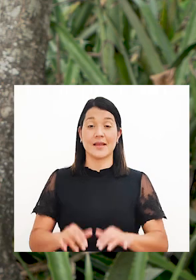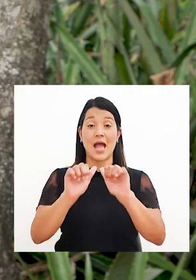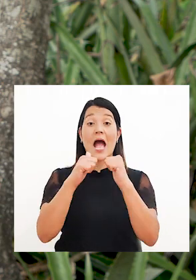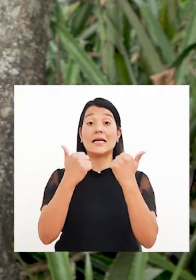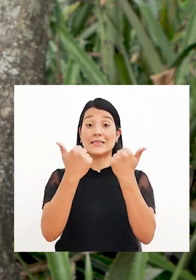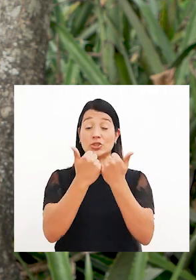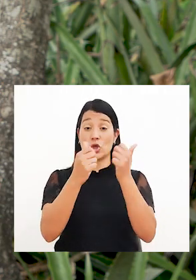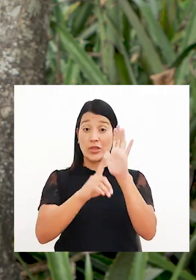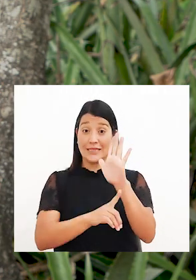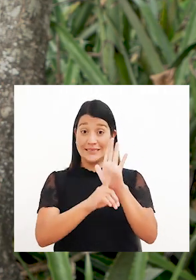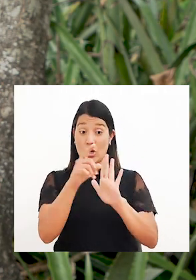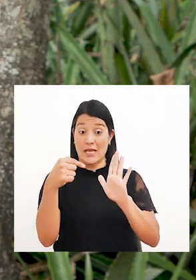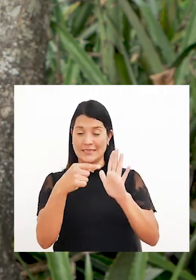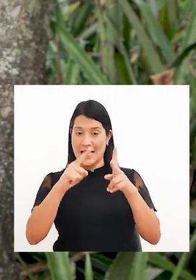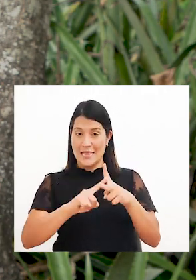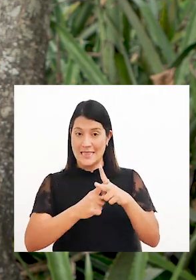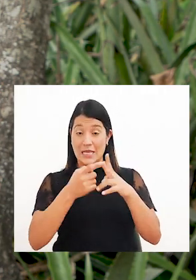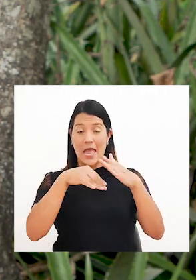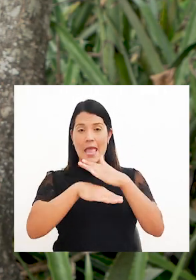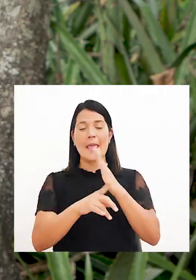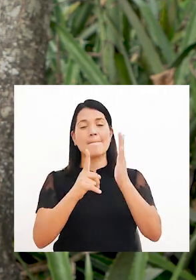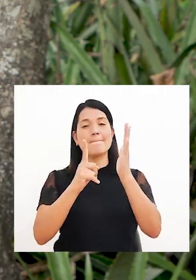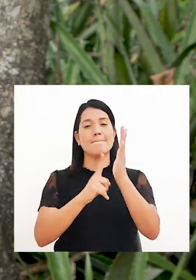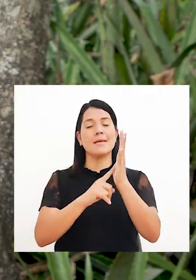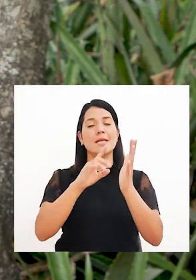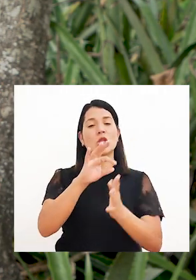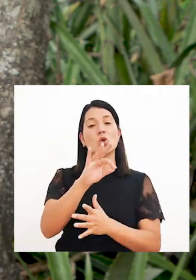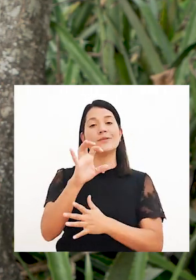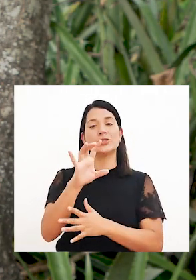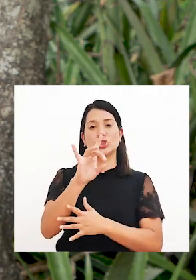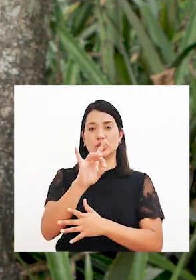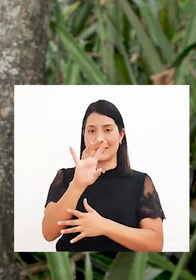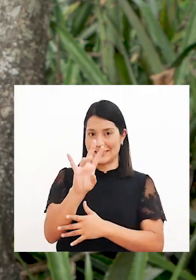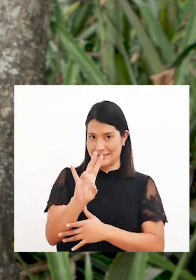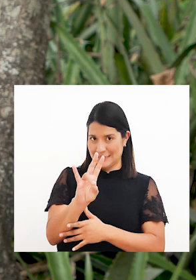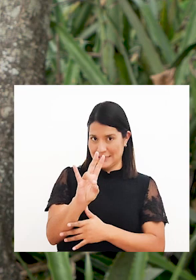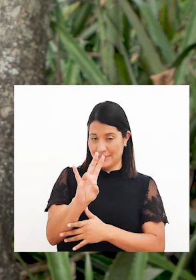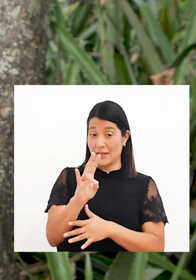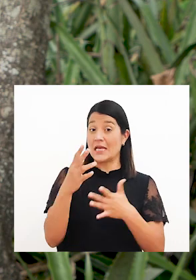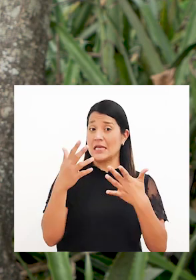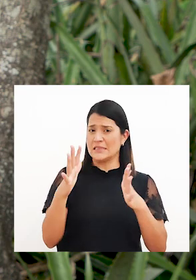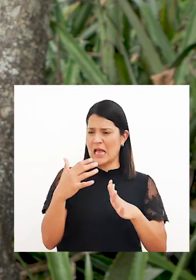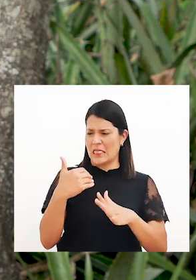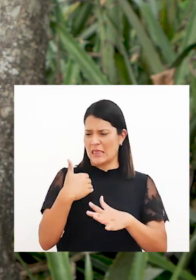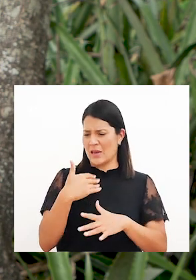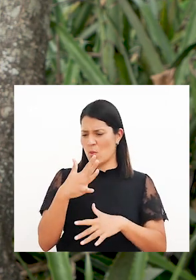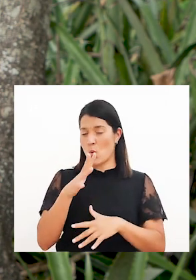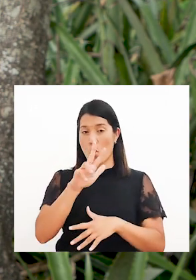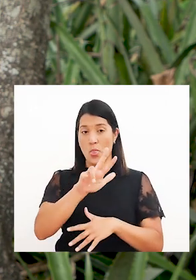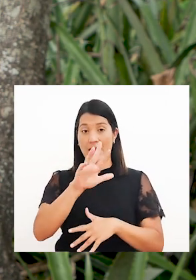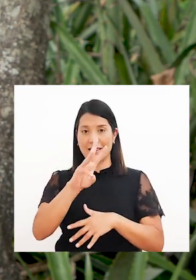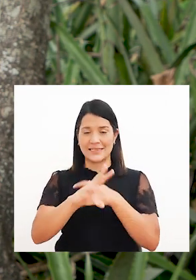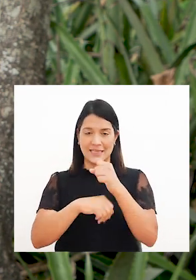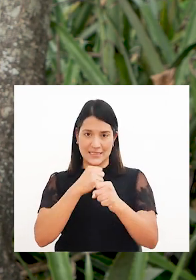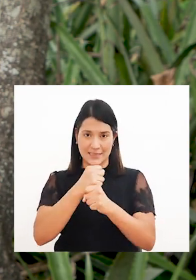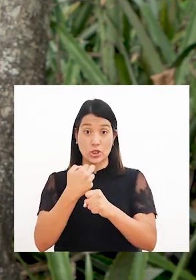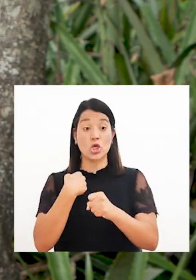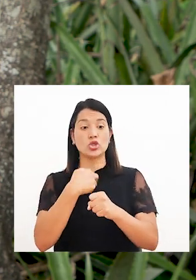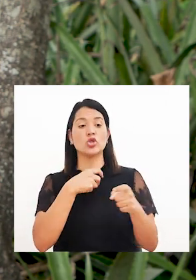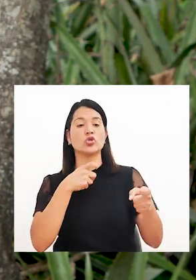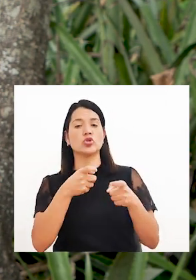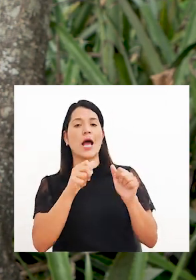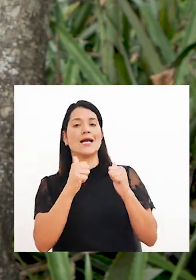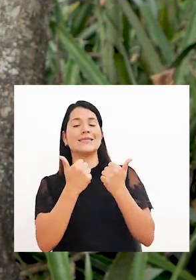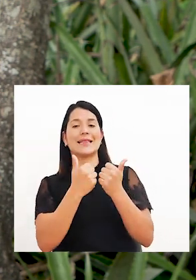Asociación de Desarrollo se inició en 1987, ¿verdad? Tenemos como 36 años de manejar la Asociación de